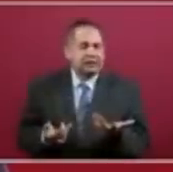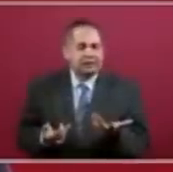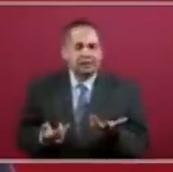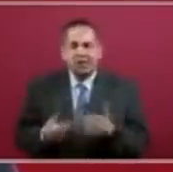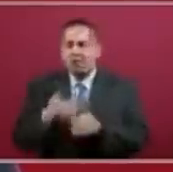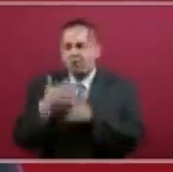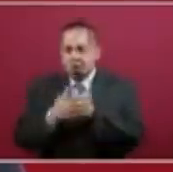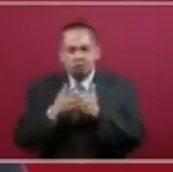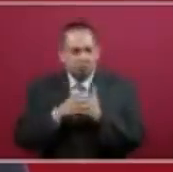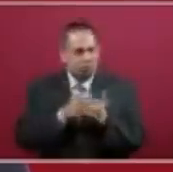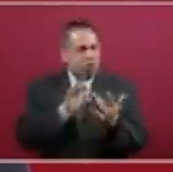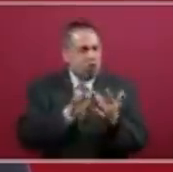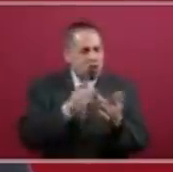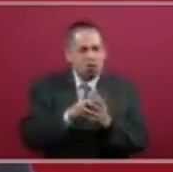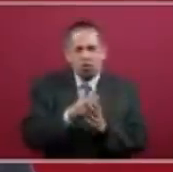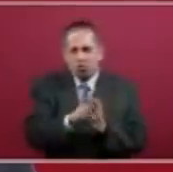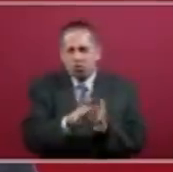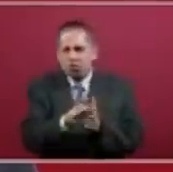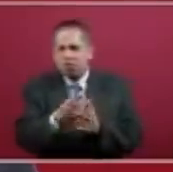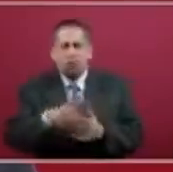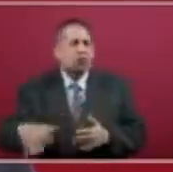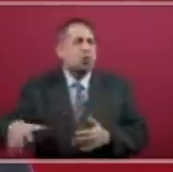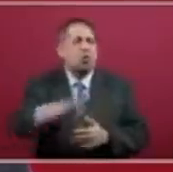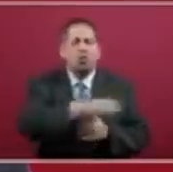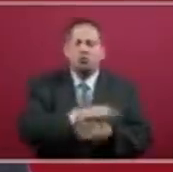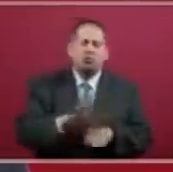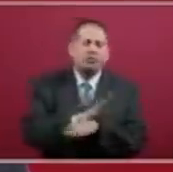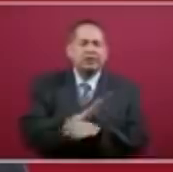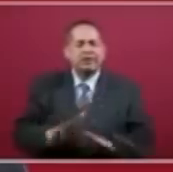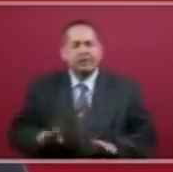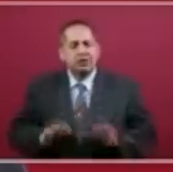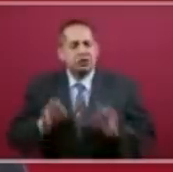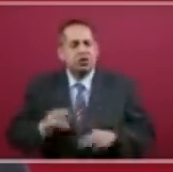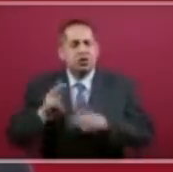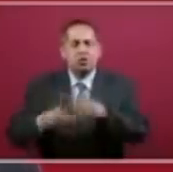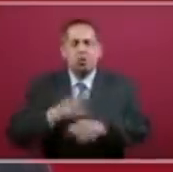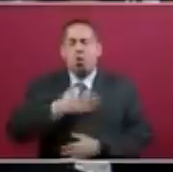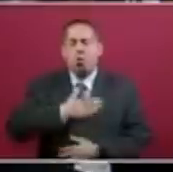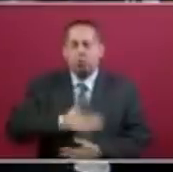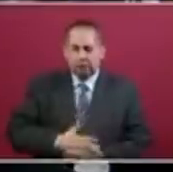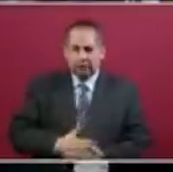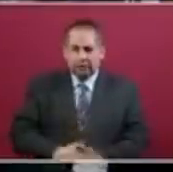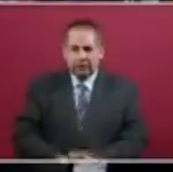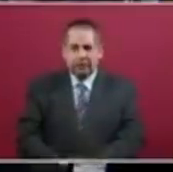llegar el beneficio y va a haber justicia.